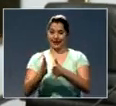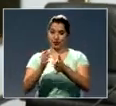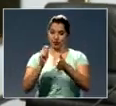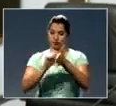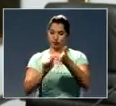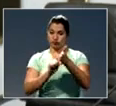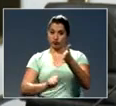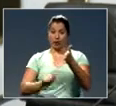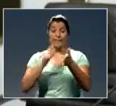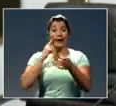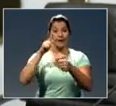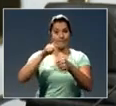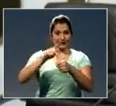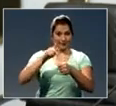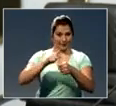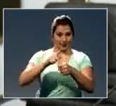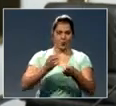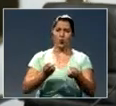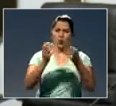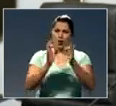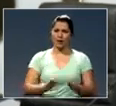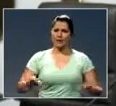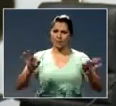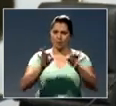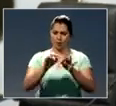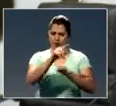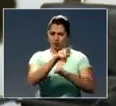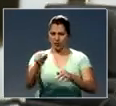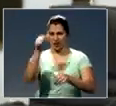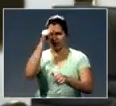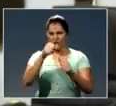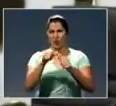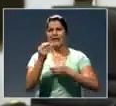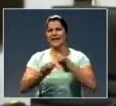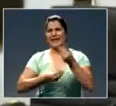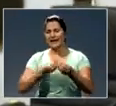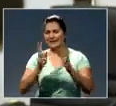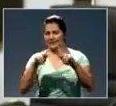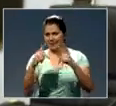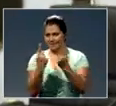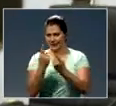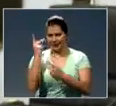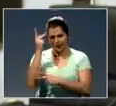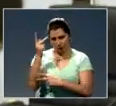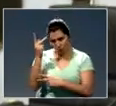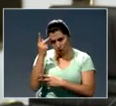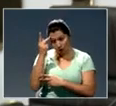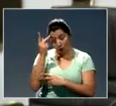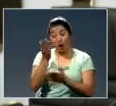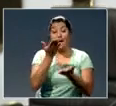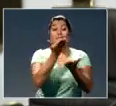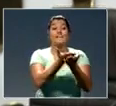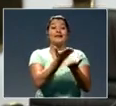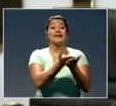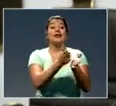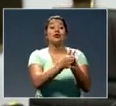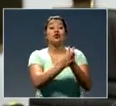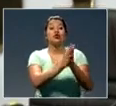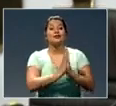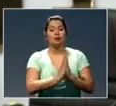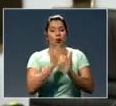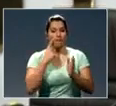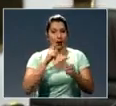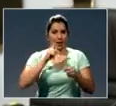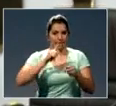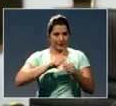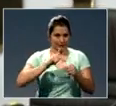importante recordar que lo que los partidos políticos hacen es presentar la solicitud de inscripción, la cual tiene que someterse